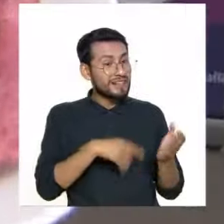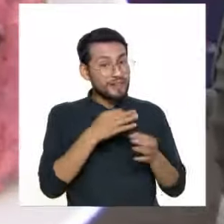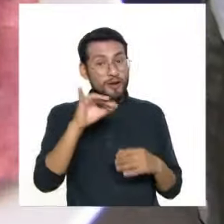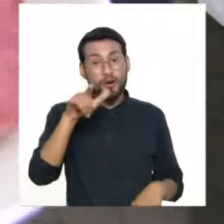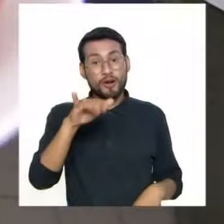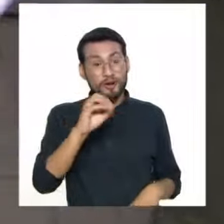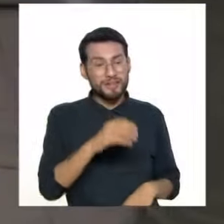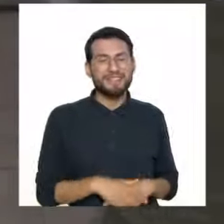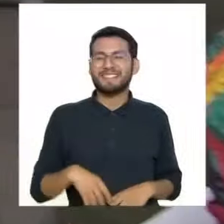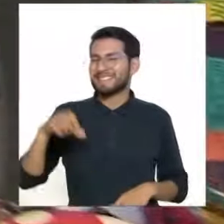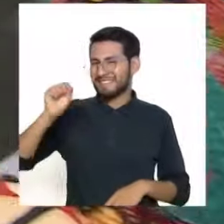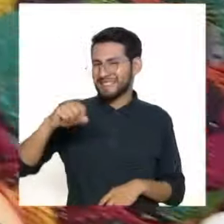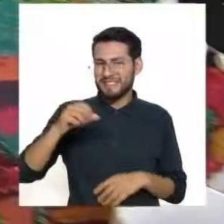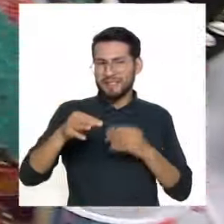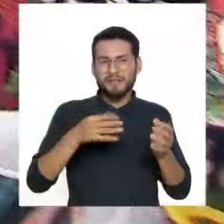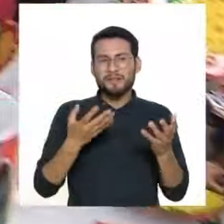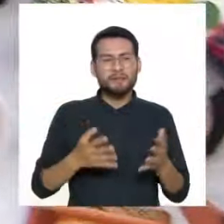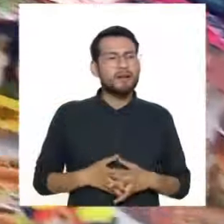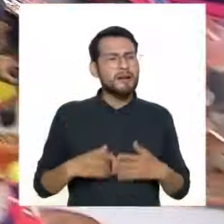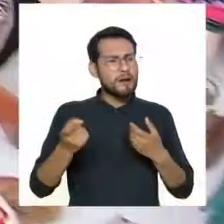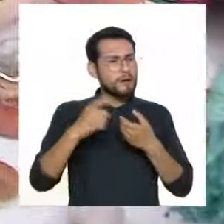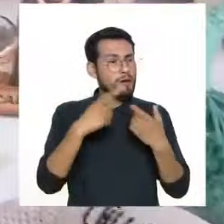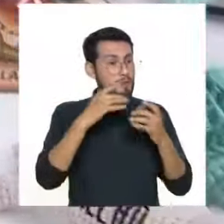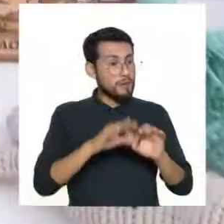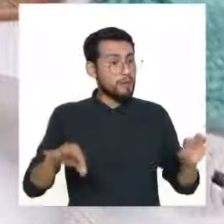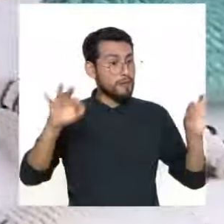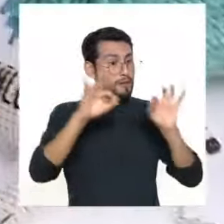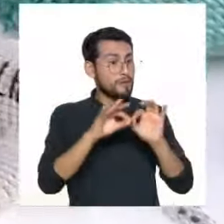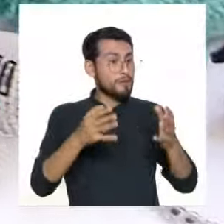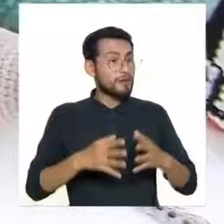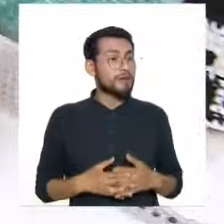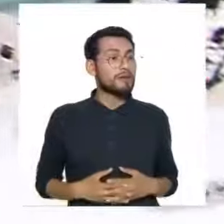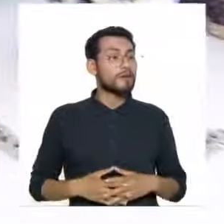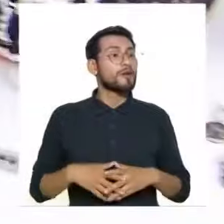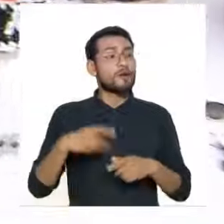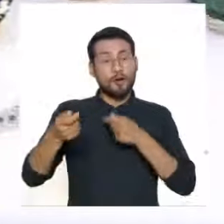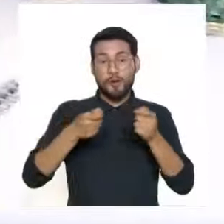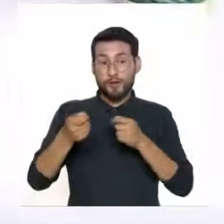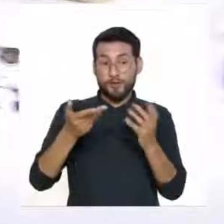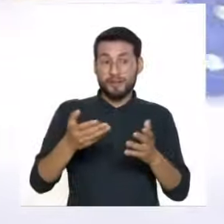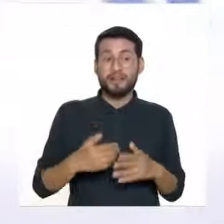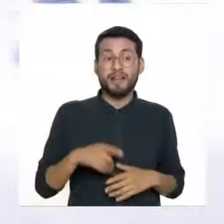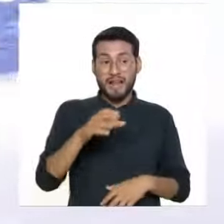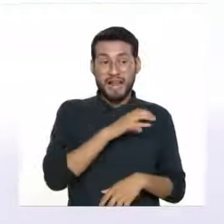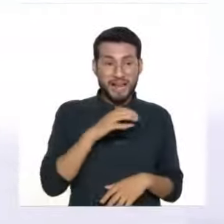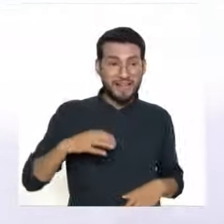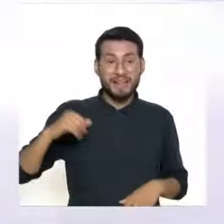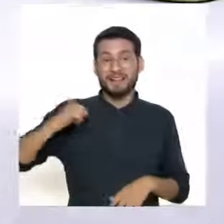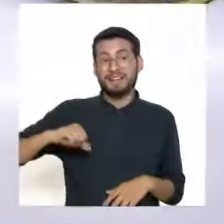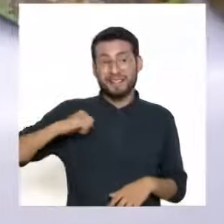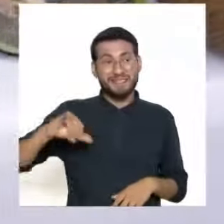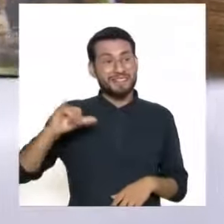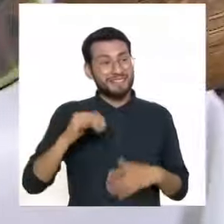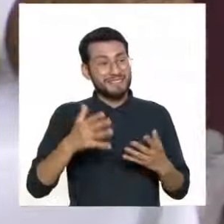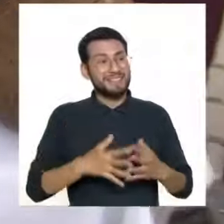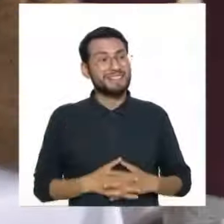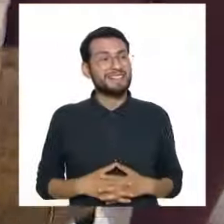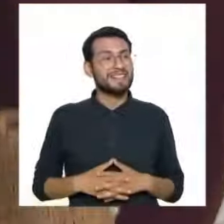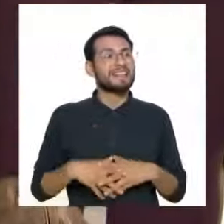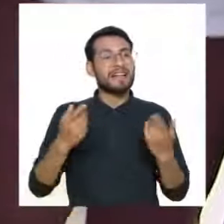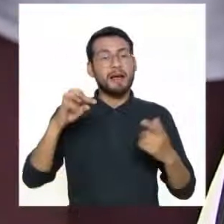Julito por ahí así es cuéntanos la participación muy importante de la el gobierno Regional del callao de la municipalidad también